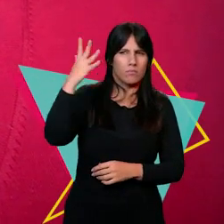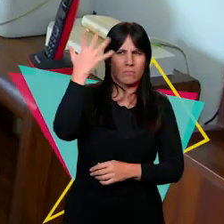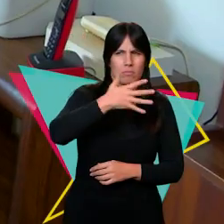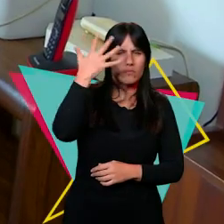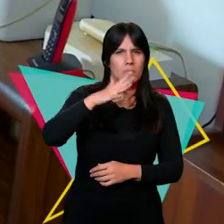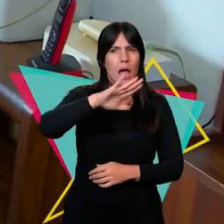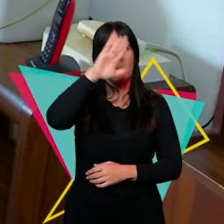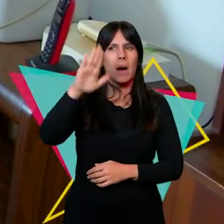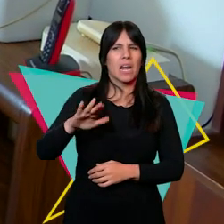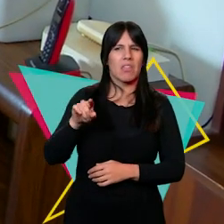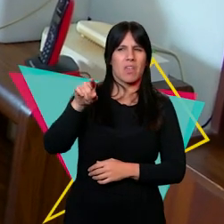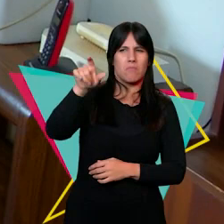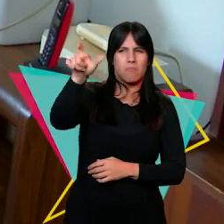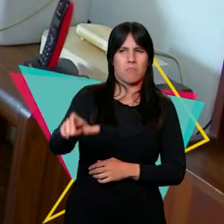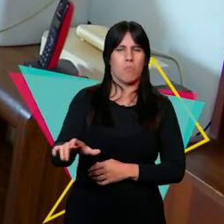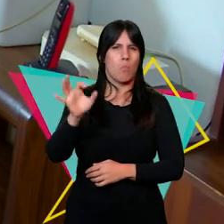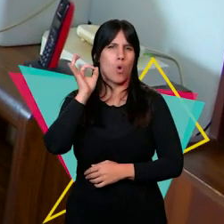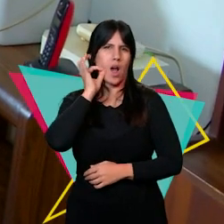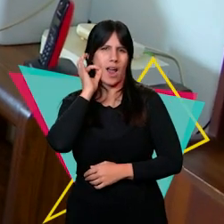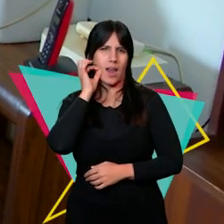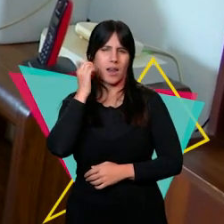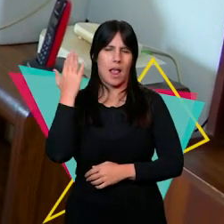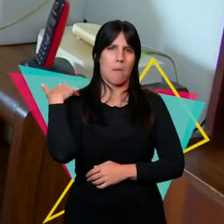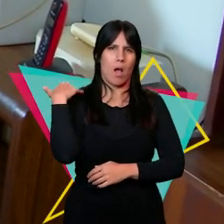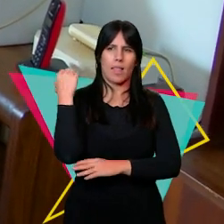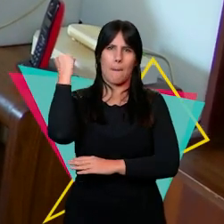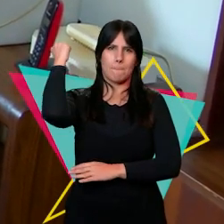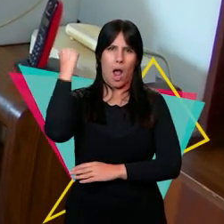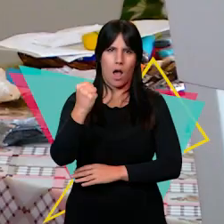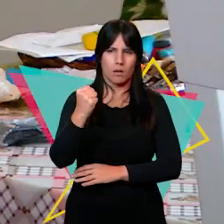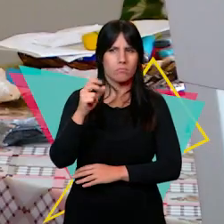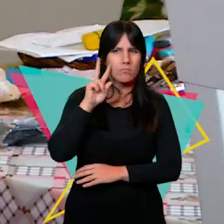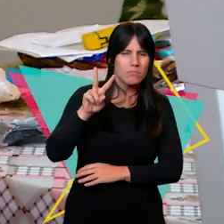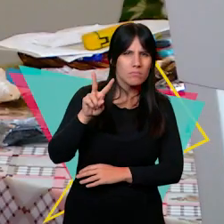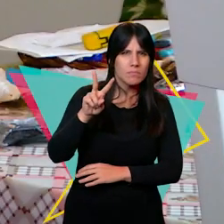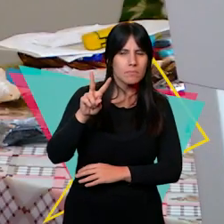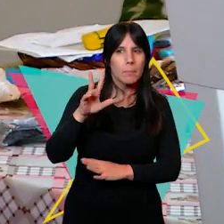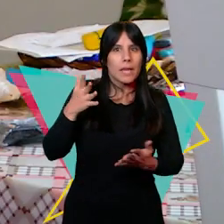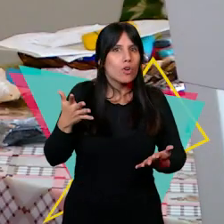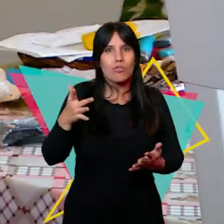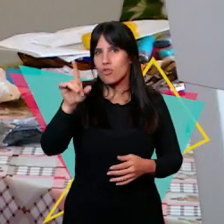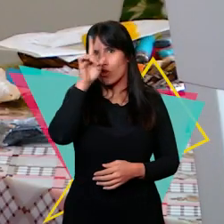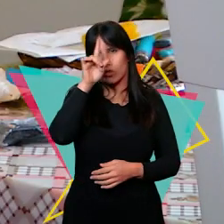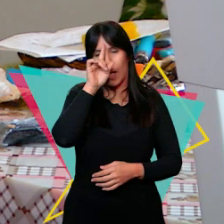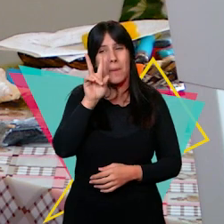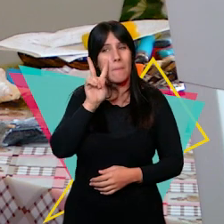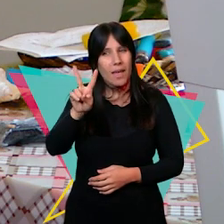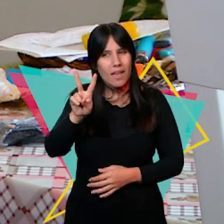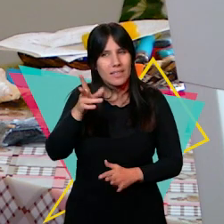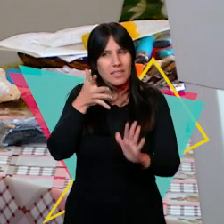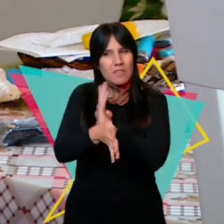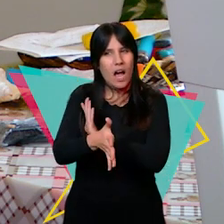una joven con un cuchillo clavado en la espalda y no sabe si lo que está viendo,